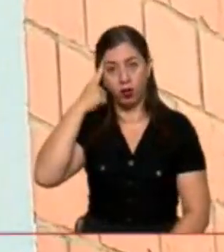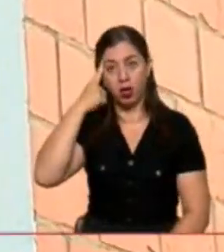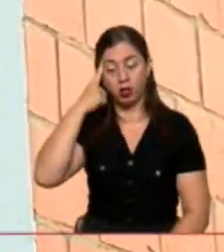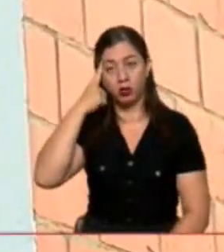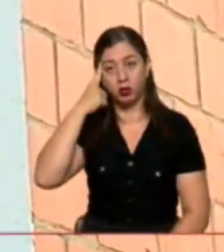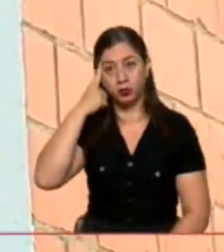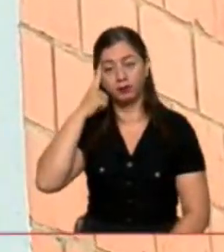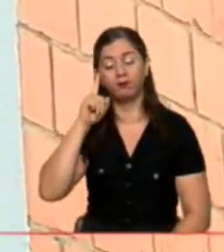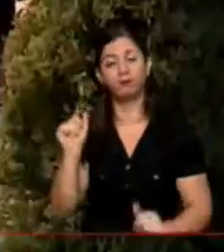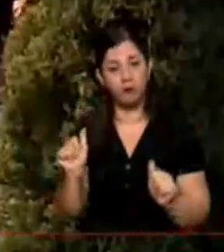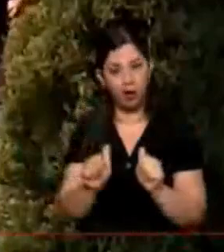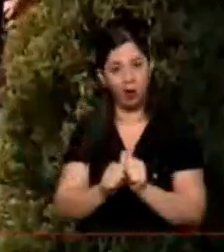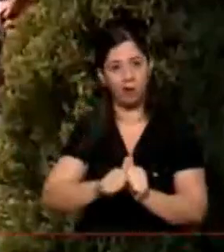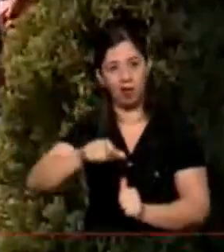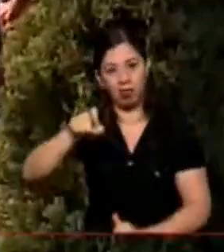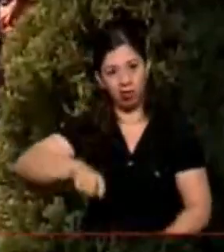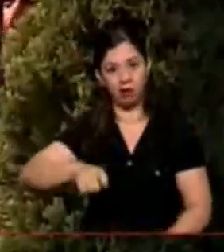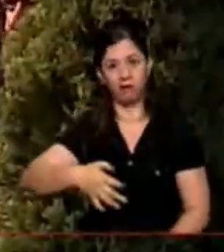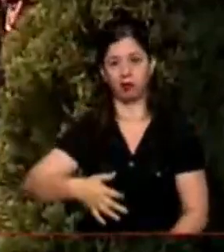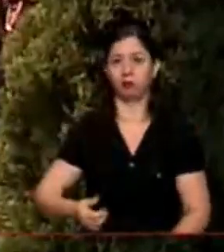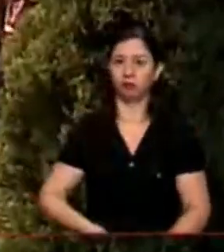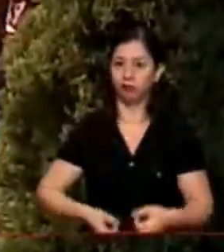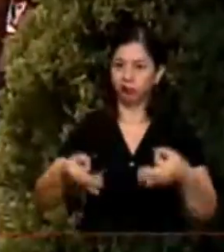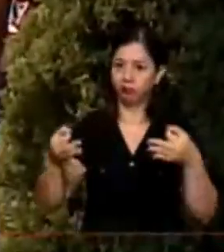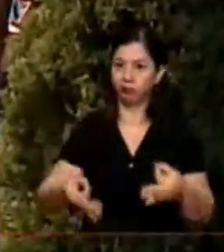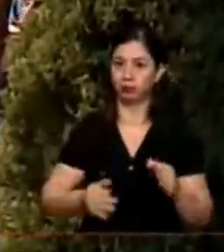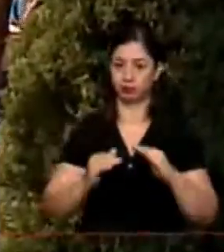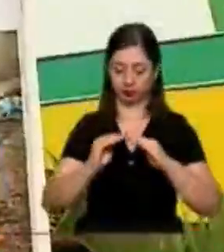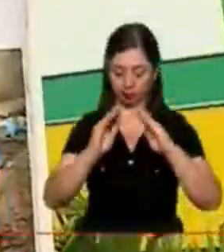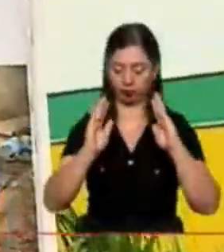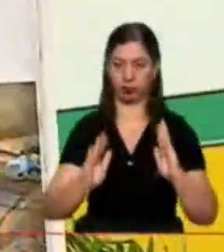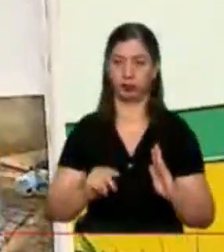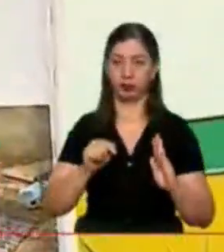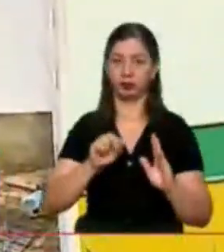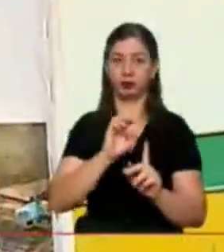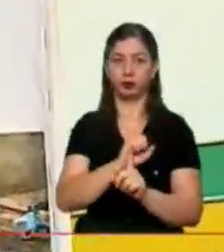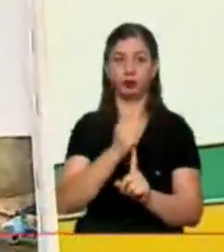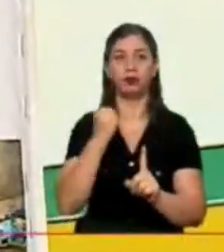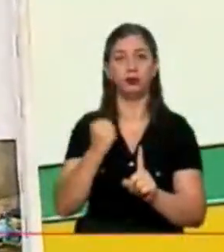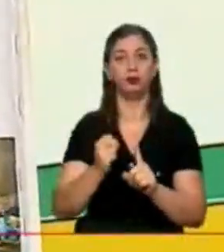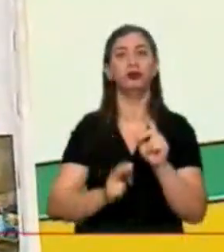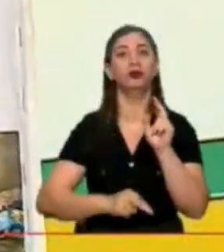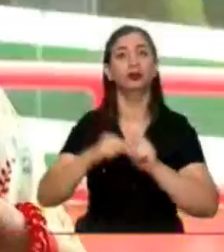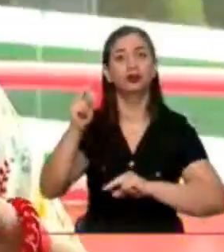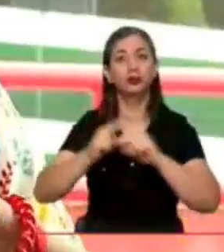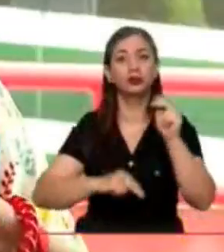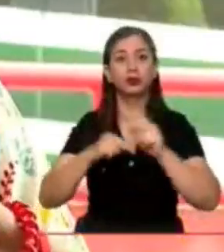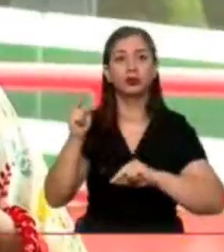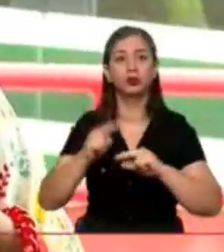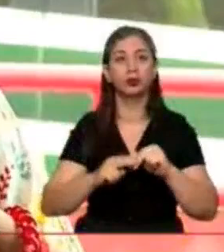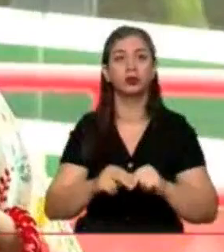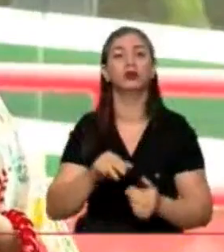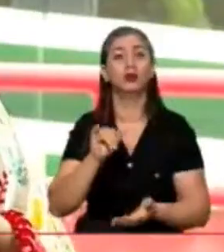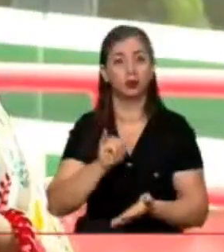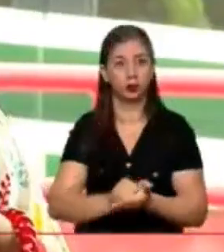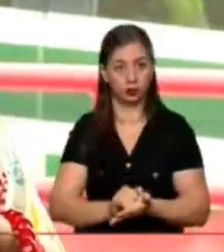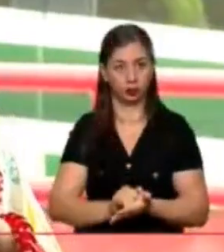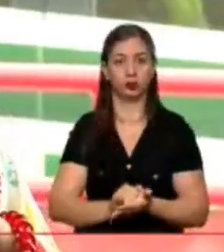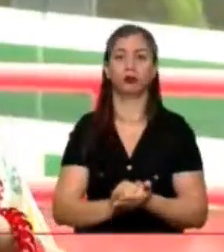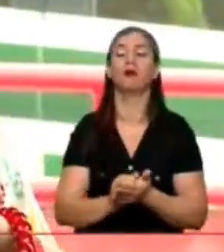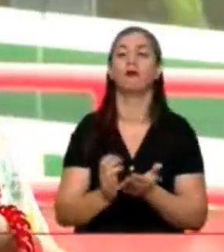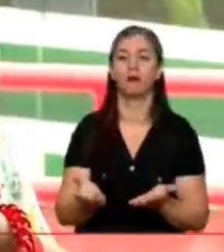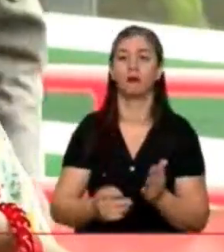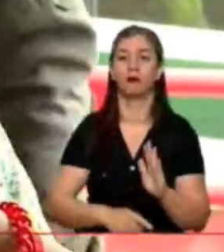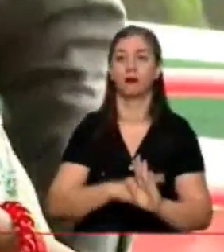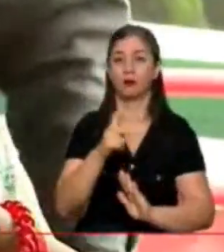quien debe acompañar y garantizar que las viviendas sociales se construyan. Para eso está diseñado